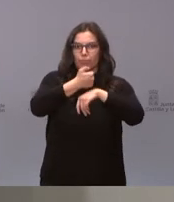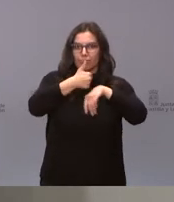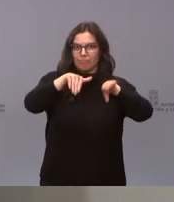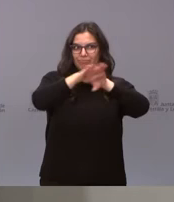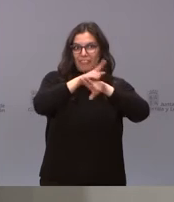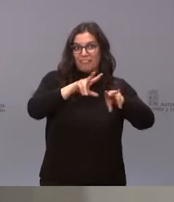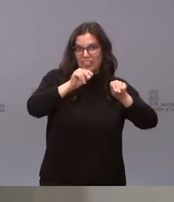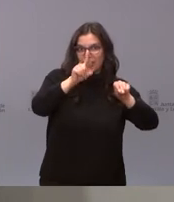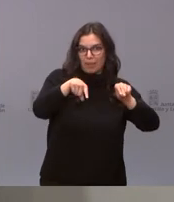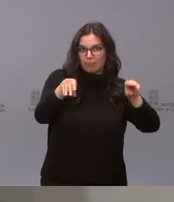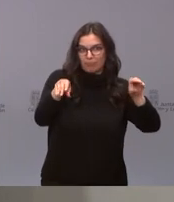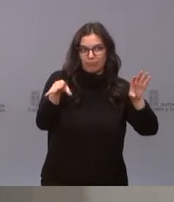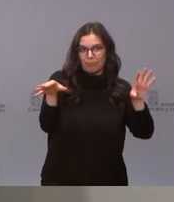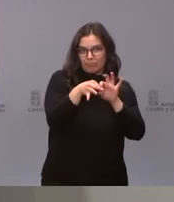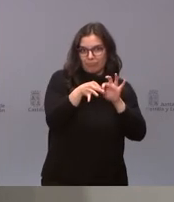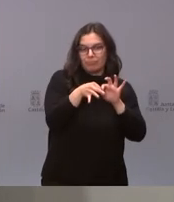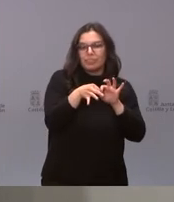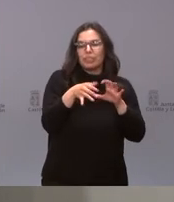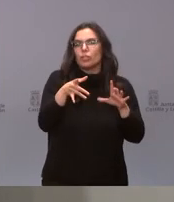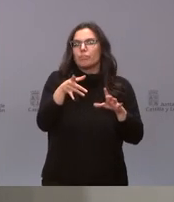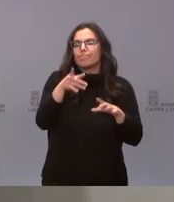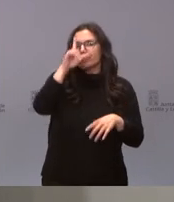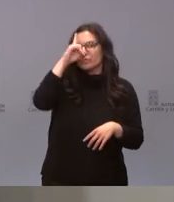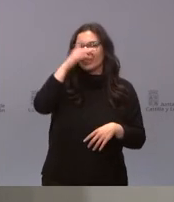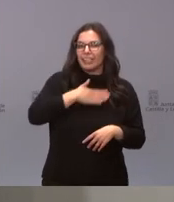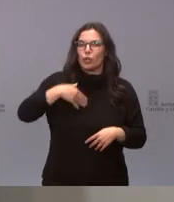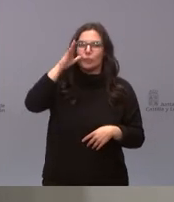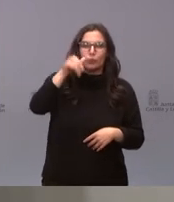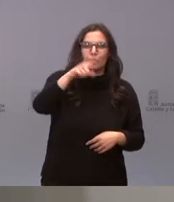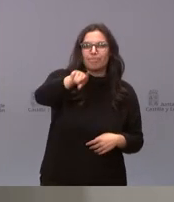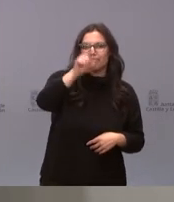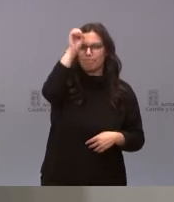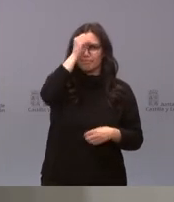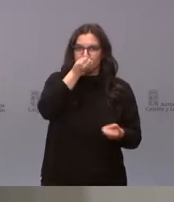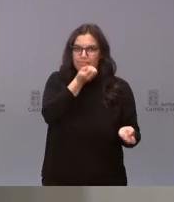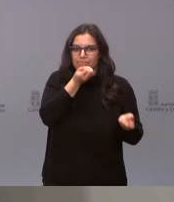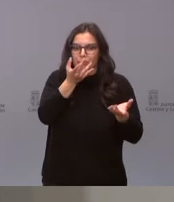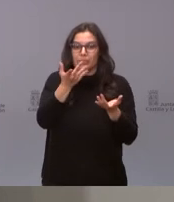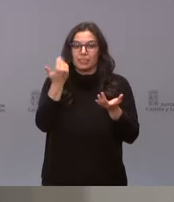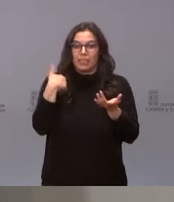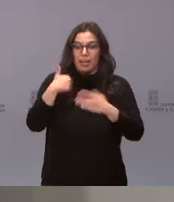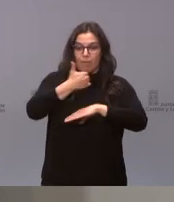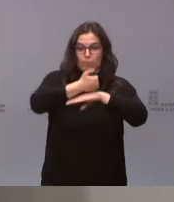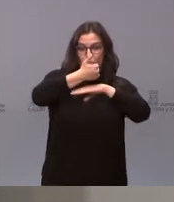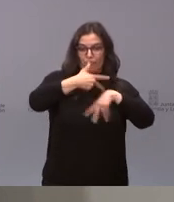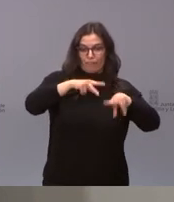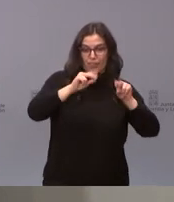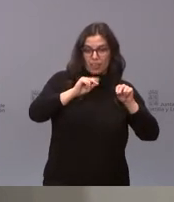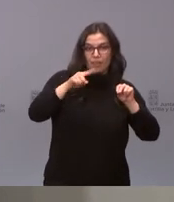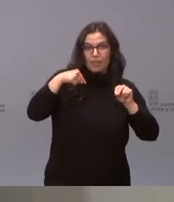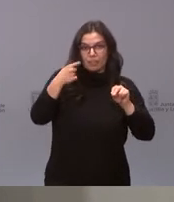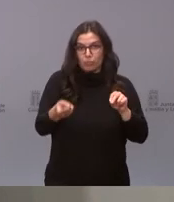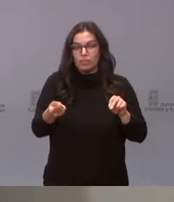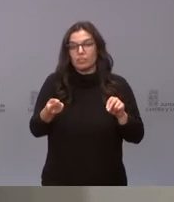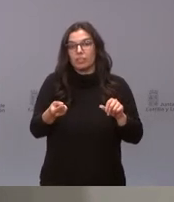conscientes supongo que sí me gustaría una reflexión suya al respecto de que con la caída del estado del arma y por lo tanto del toque de queda y el cierre